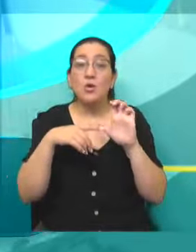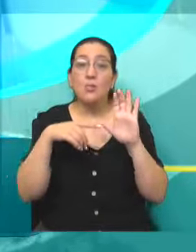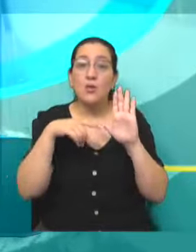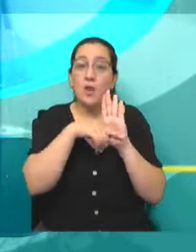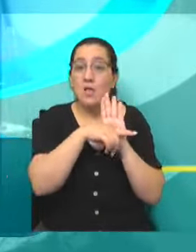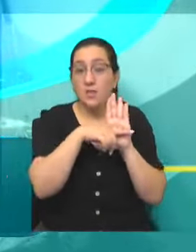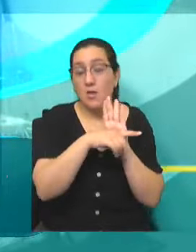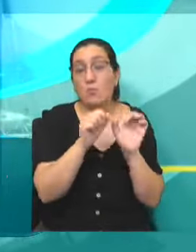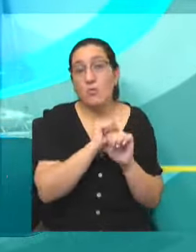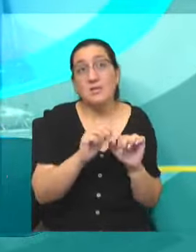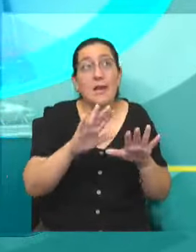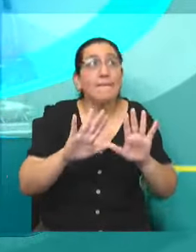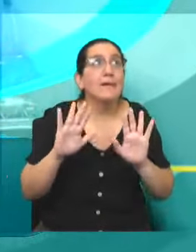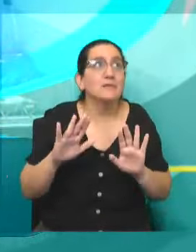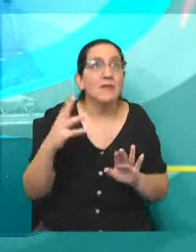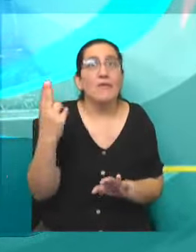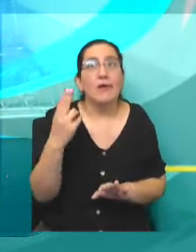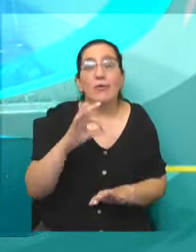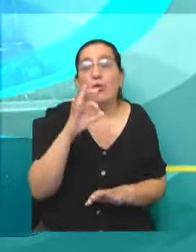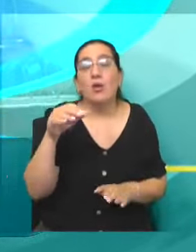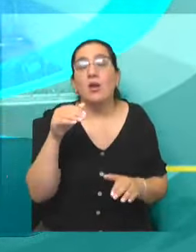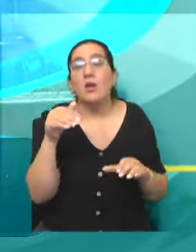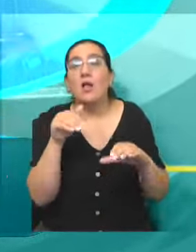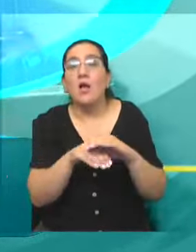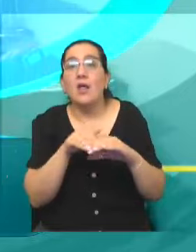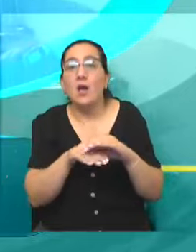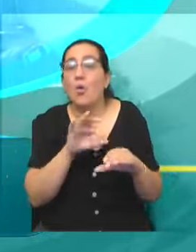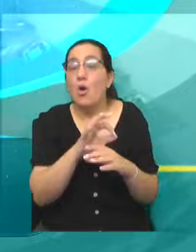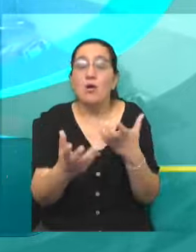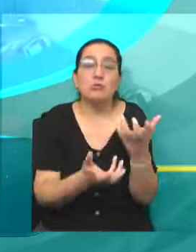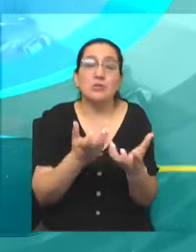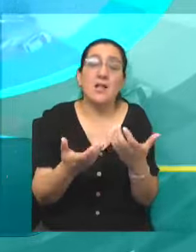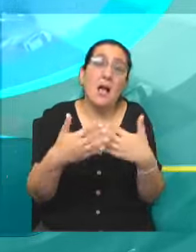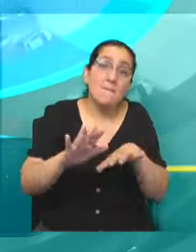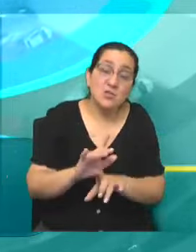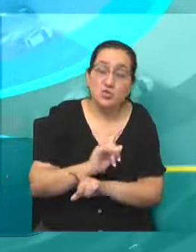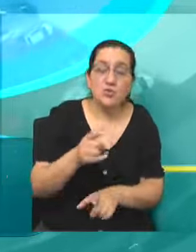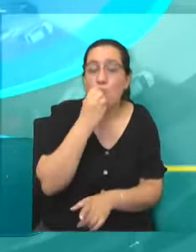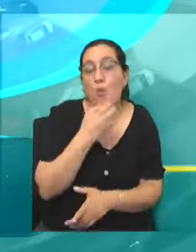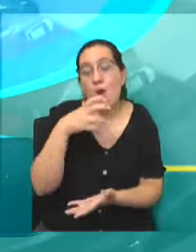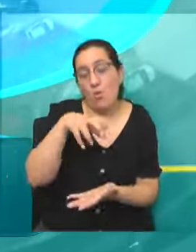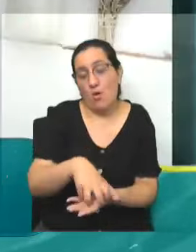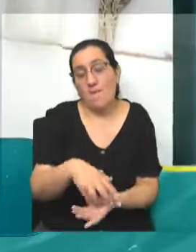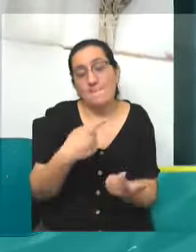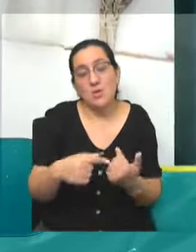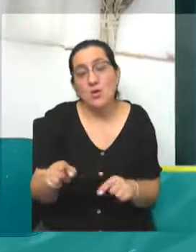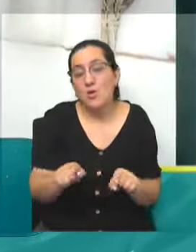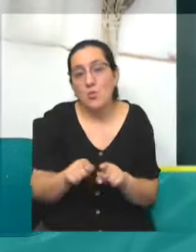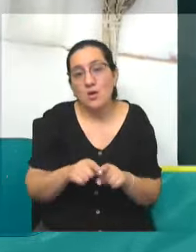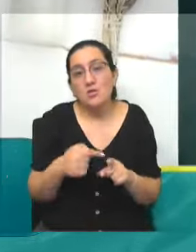dormitorio, o sea el baño, o sea el garage, o sea la cocina, no sea un lugar propicio para poner ese altar. Claro. Pero yo igual